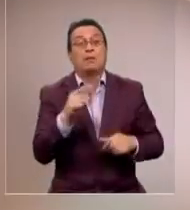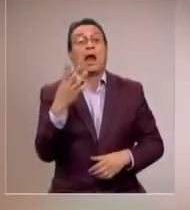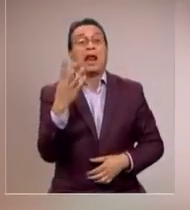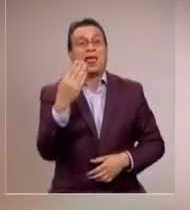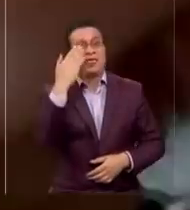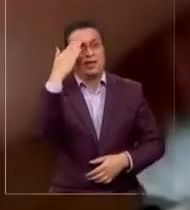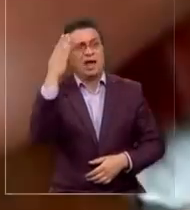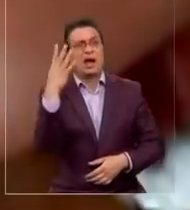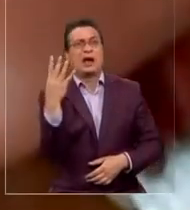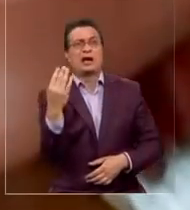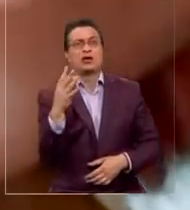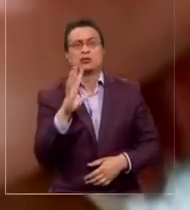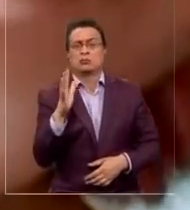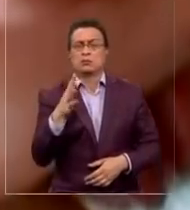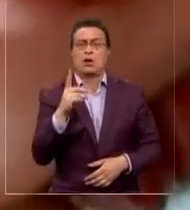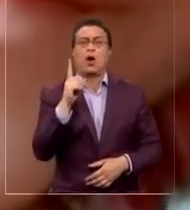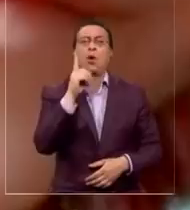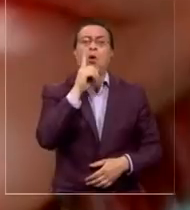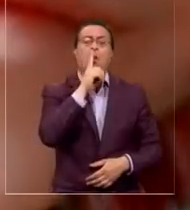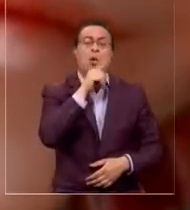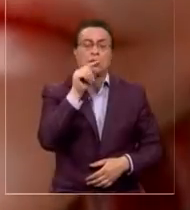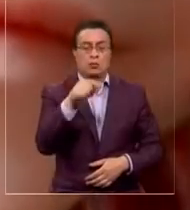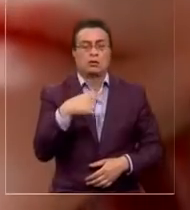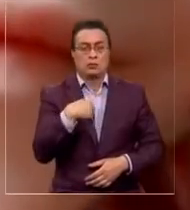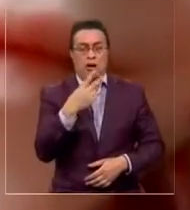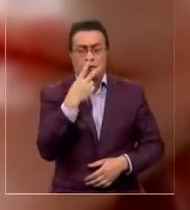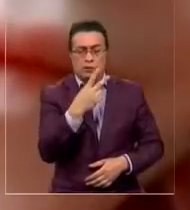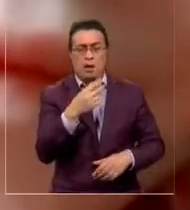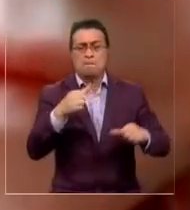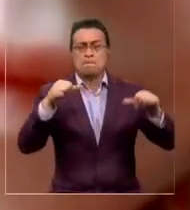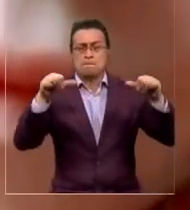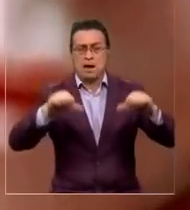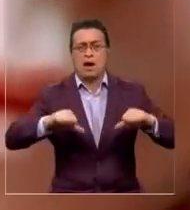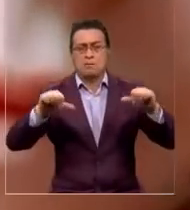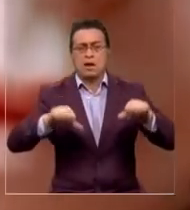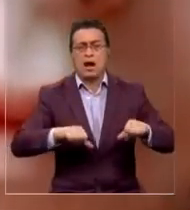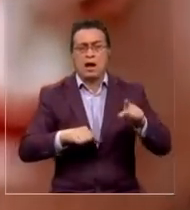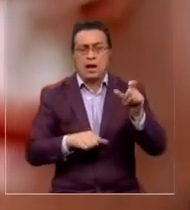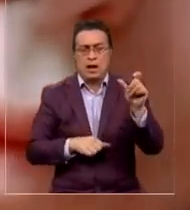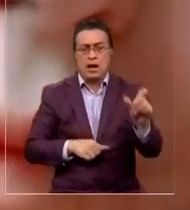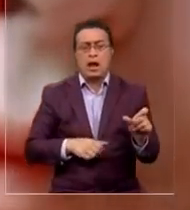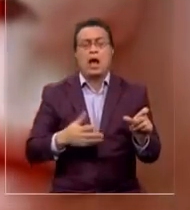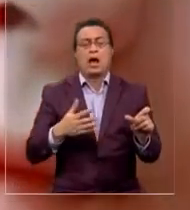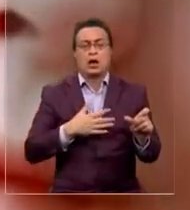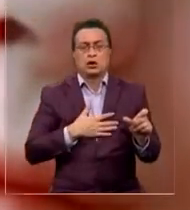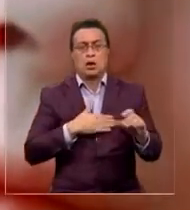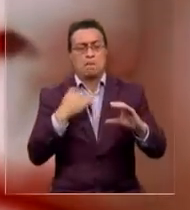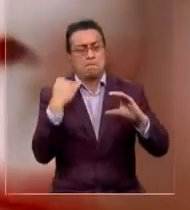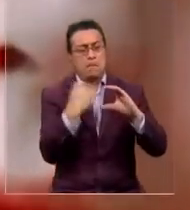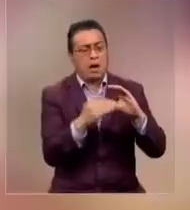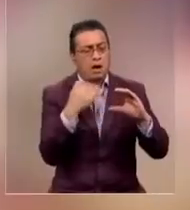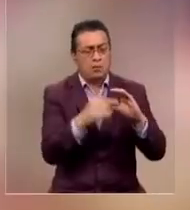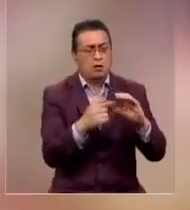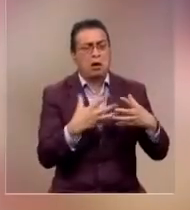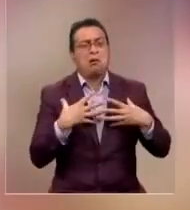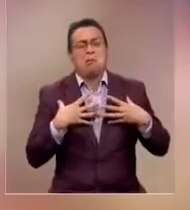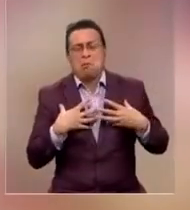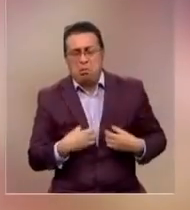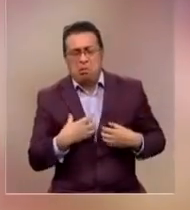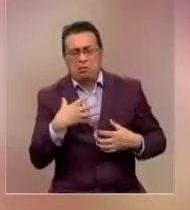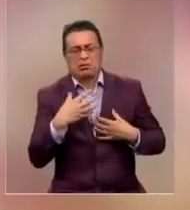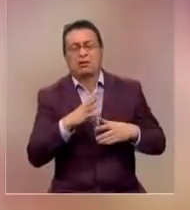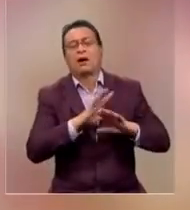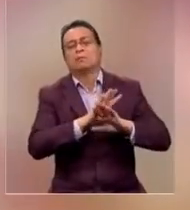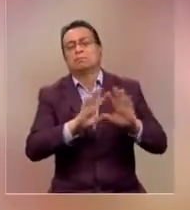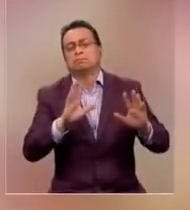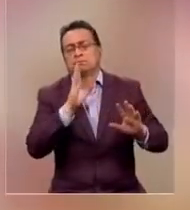Fue como lo último, porque yo me di cuenta que estaba ya muy mal y dije, está mal, y yo la mando mensaje y se pone mal. Dale